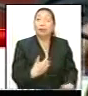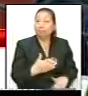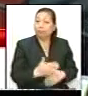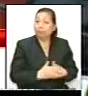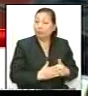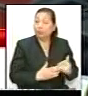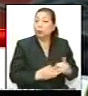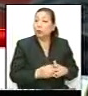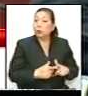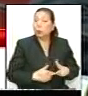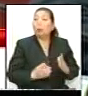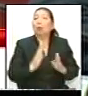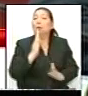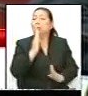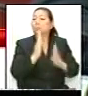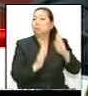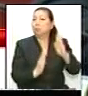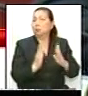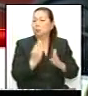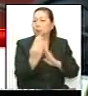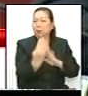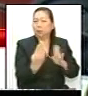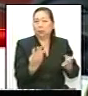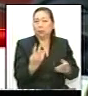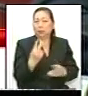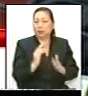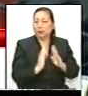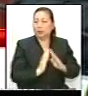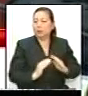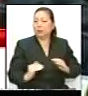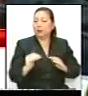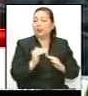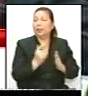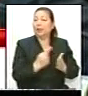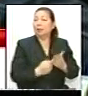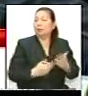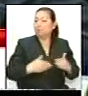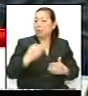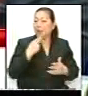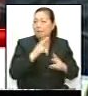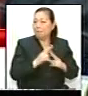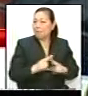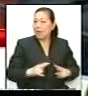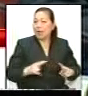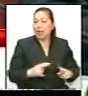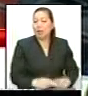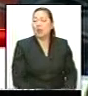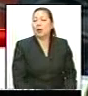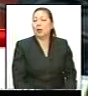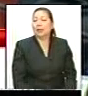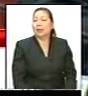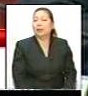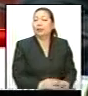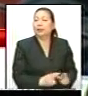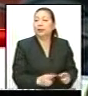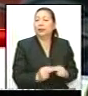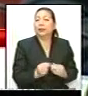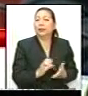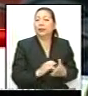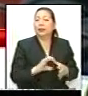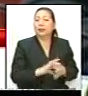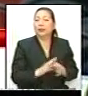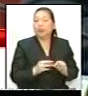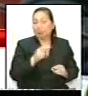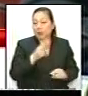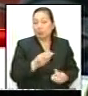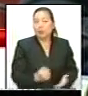en su lugar una edificación de concreto armado de dos niveles, alterando el valor arquitectónico y urbanístico del centro histórico del